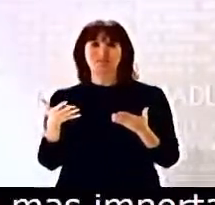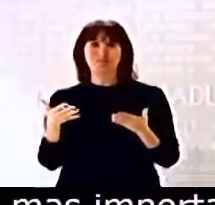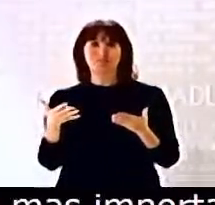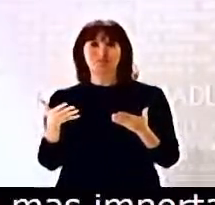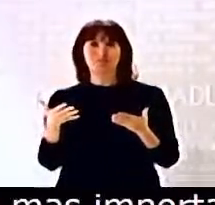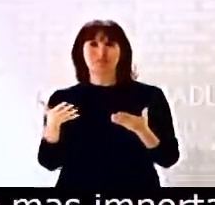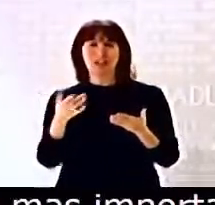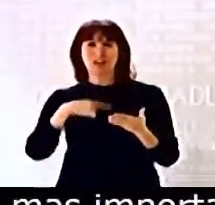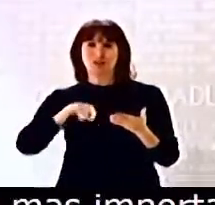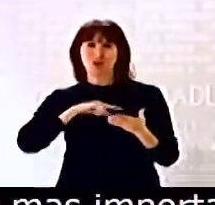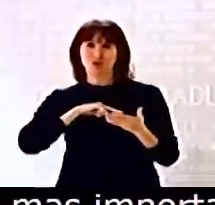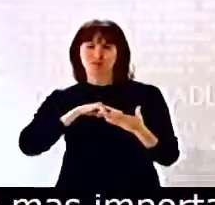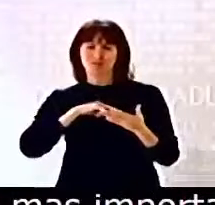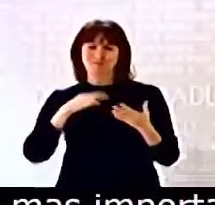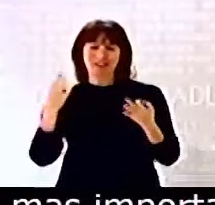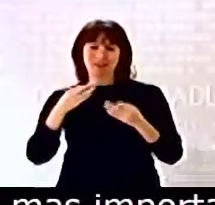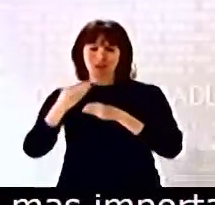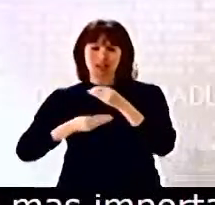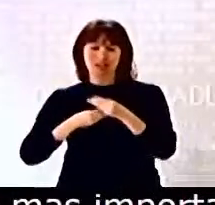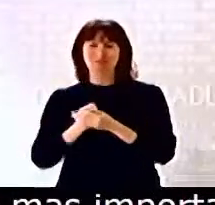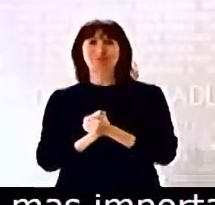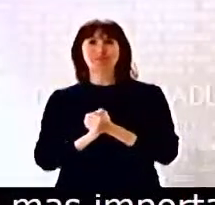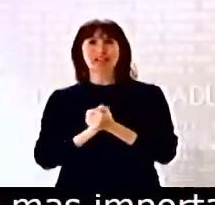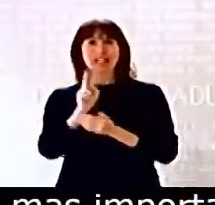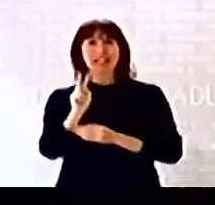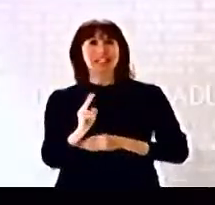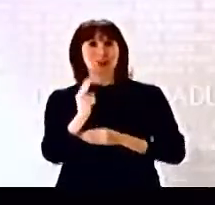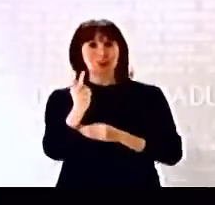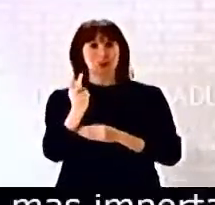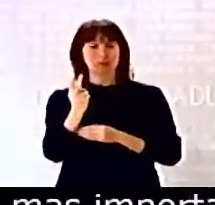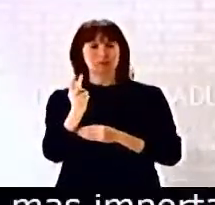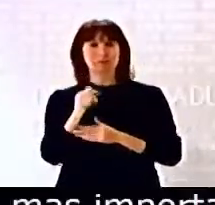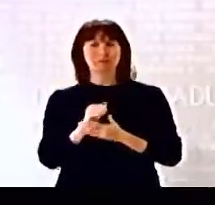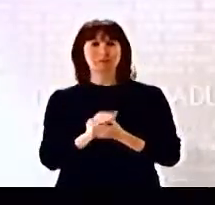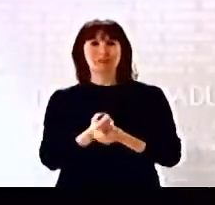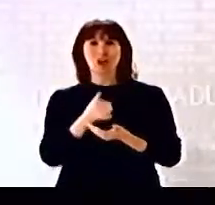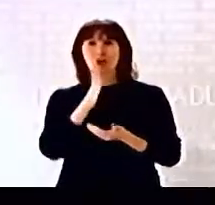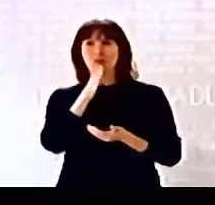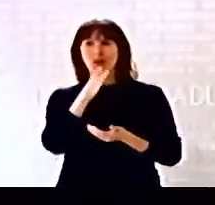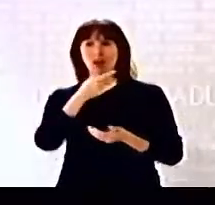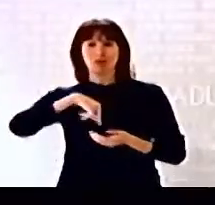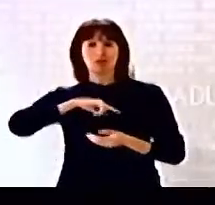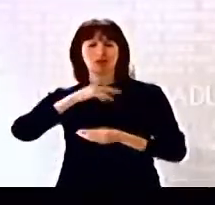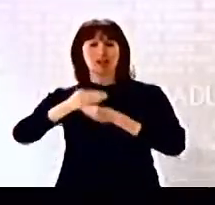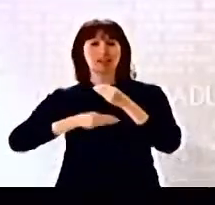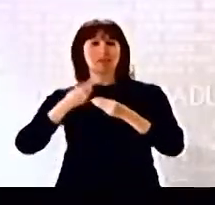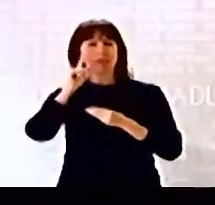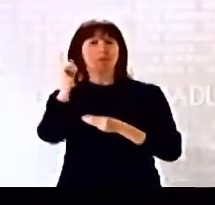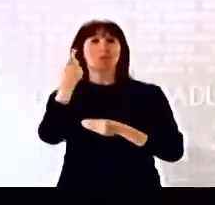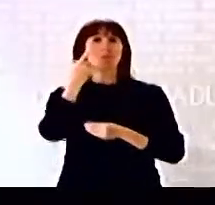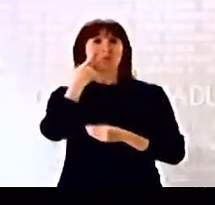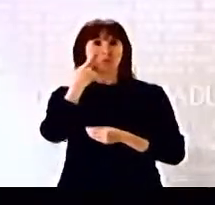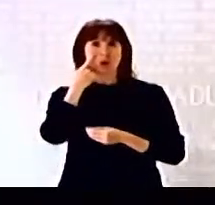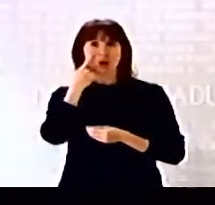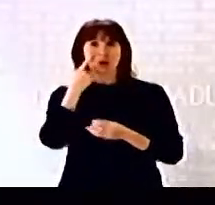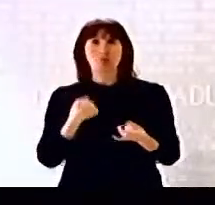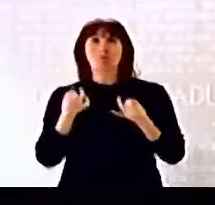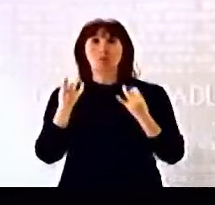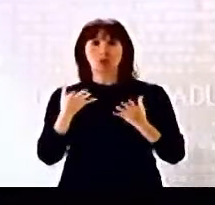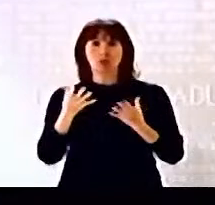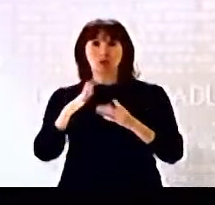debemos plantear. En segundo lugar, es porque estamos realizando y estamos detectando muy precozmente los